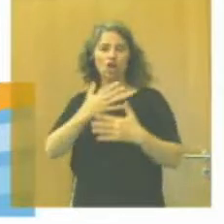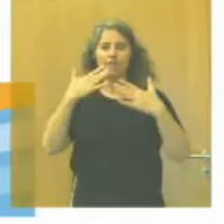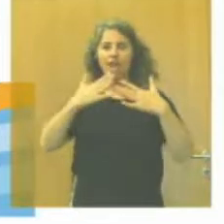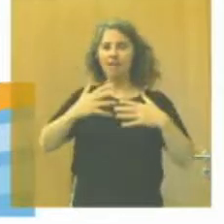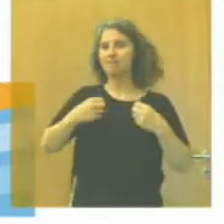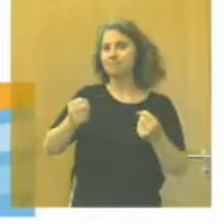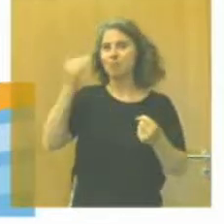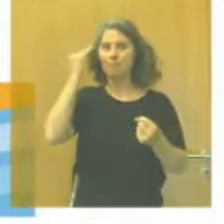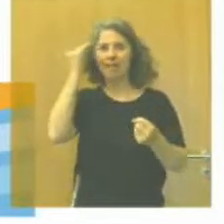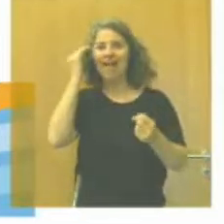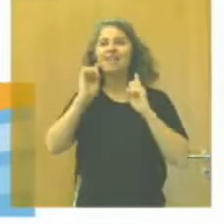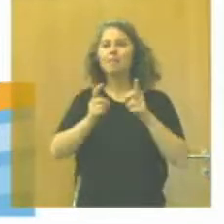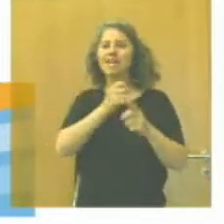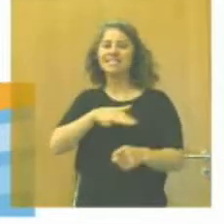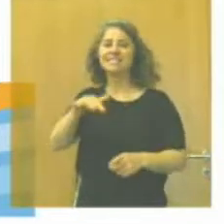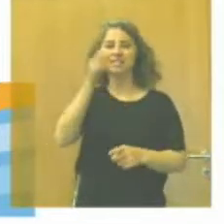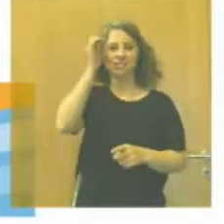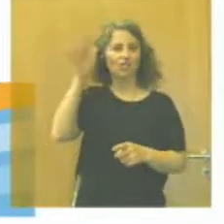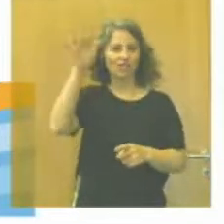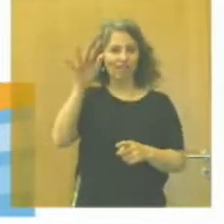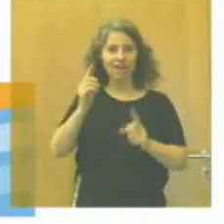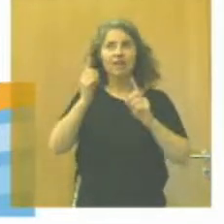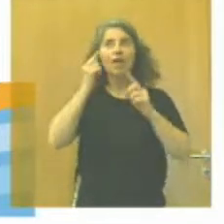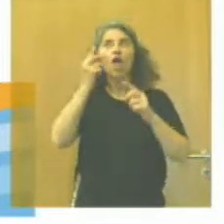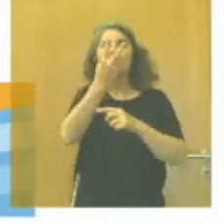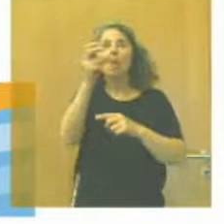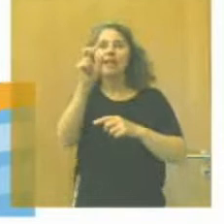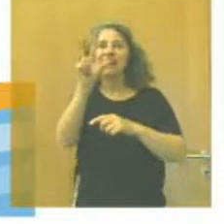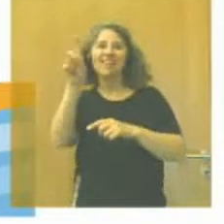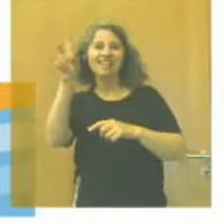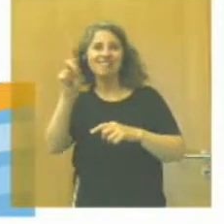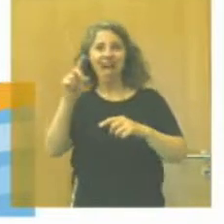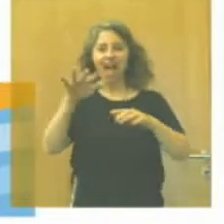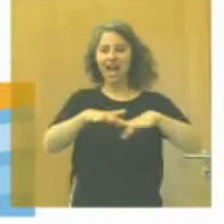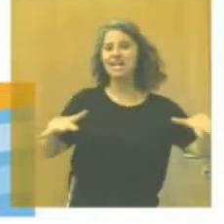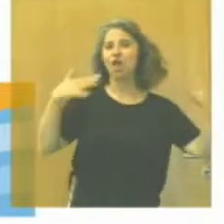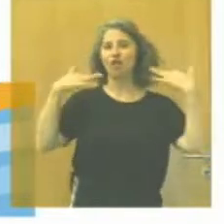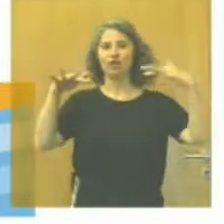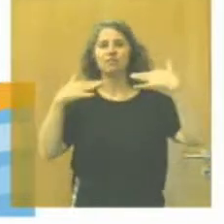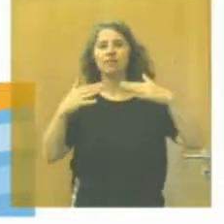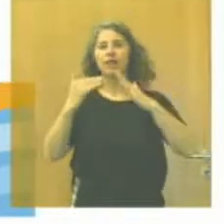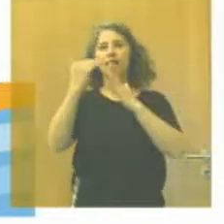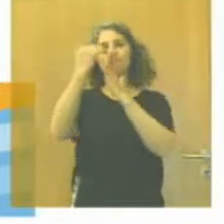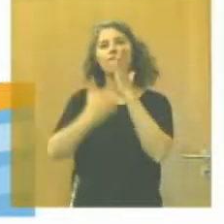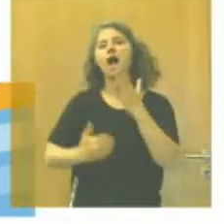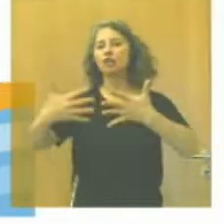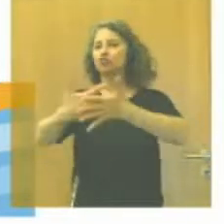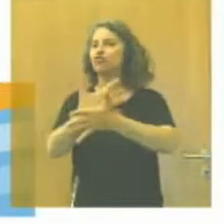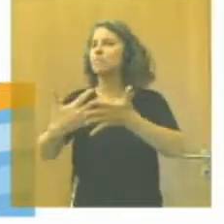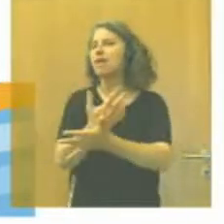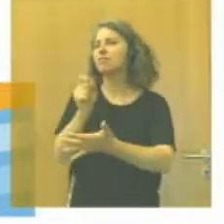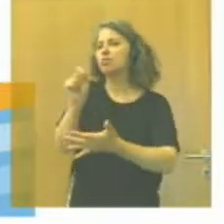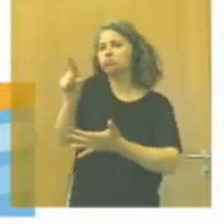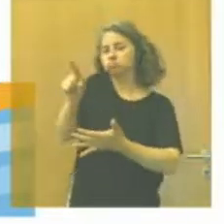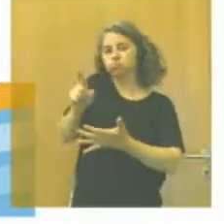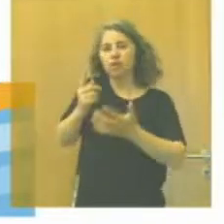resultado esperado es que para el 2030 los niños y adolescentes experimenten un menor sufrimiento y la